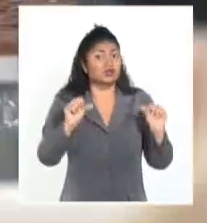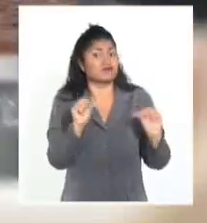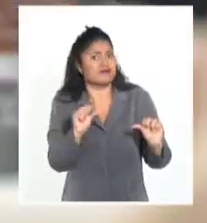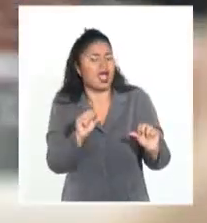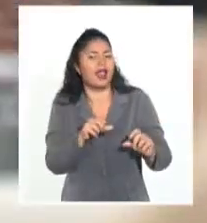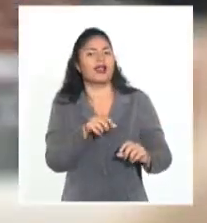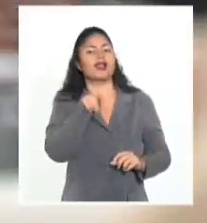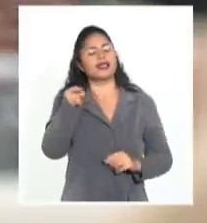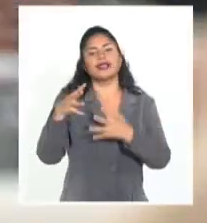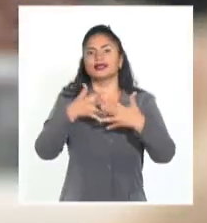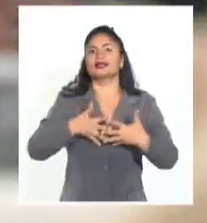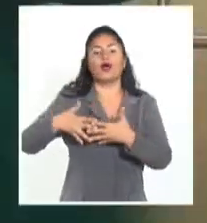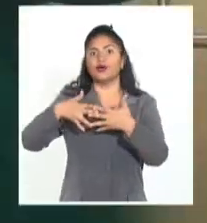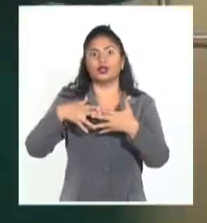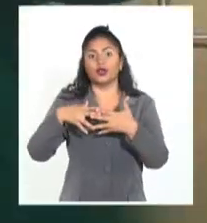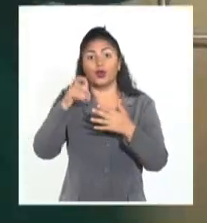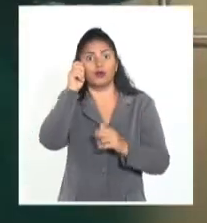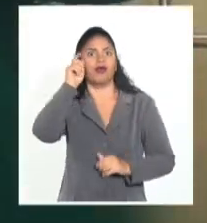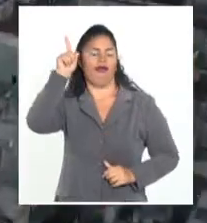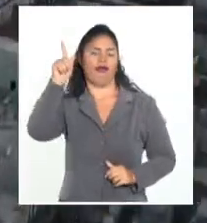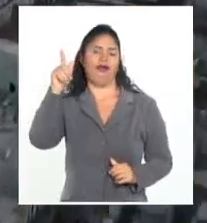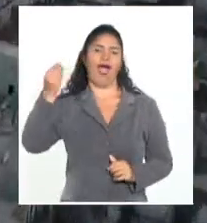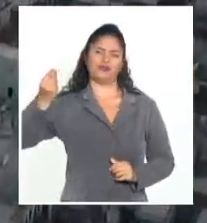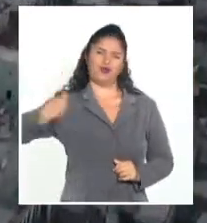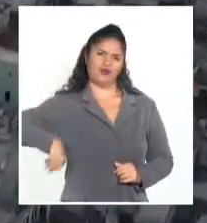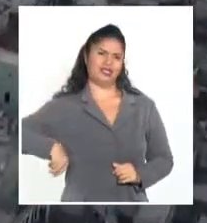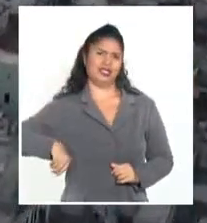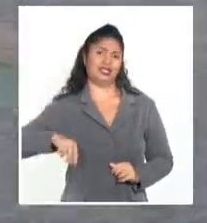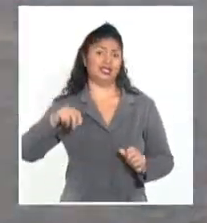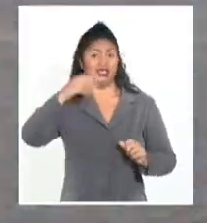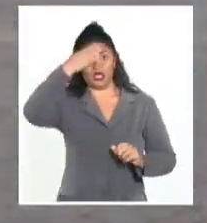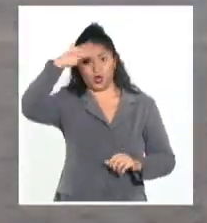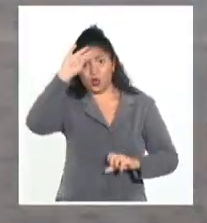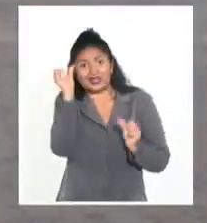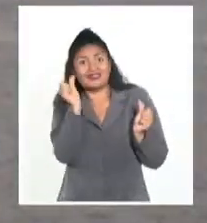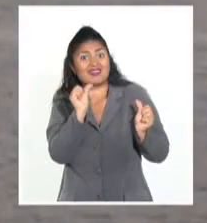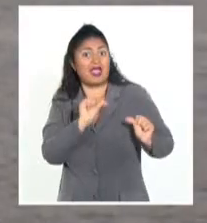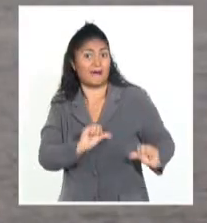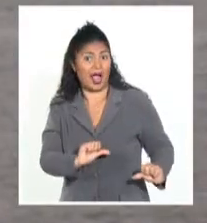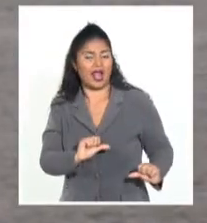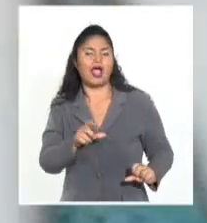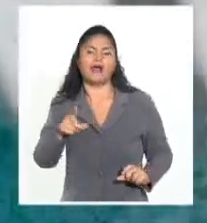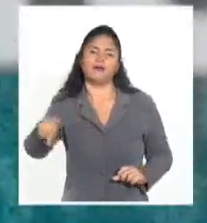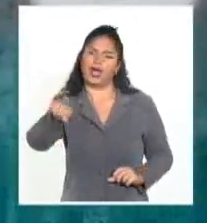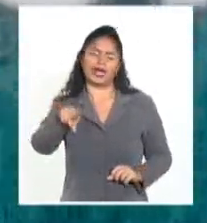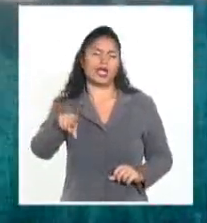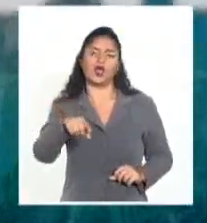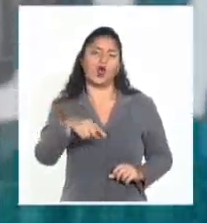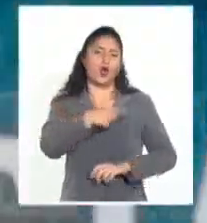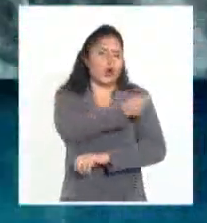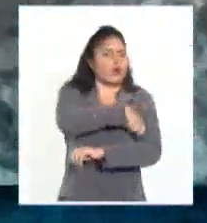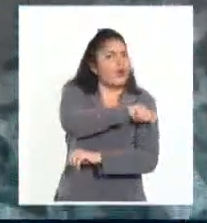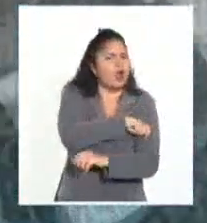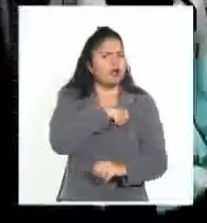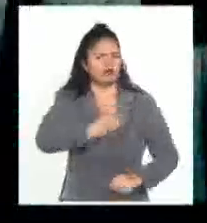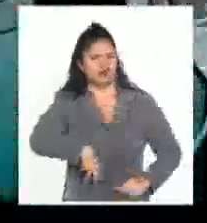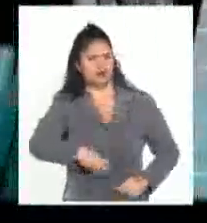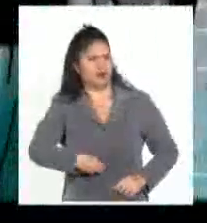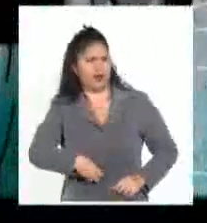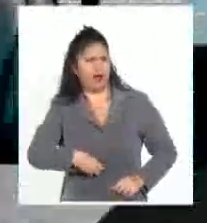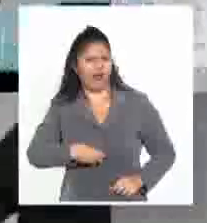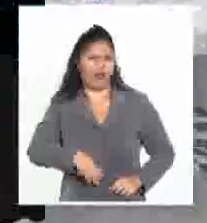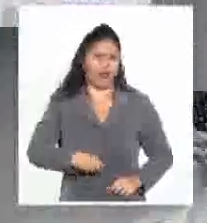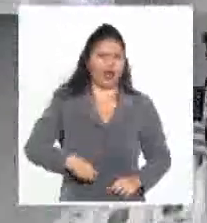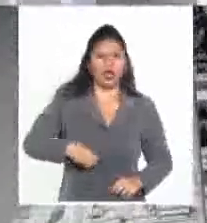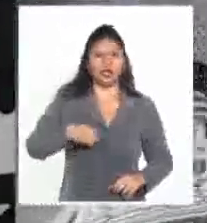y hechos fabricados, todos orientados a trasladar la percepción de un escenario propicio para reeditar el intento de